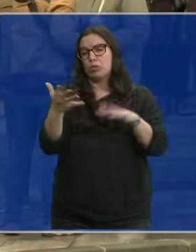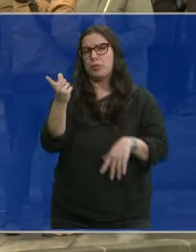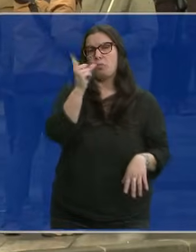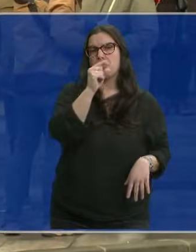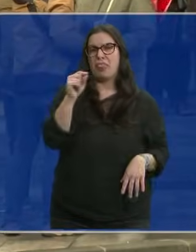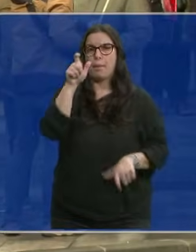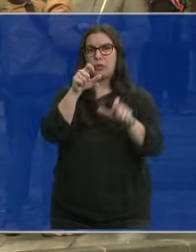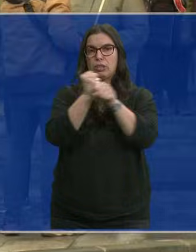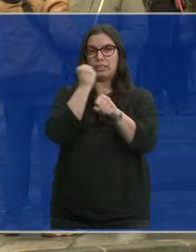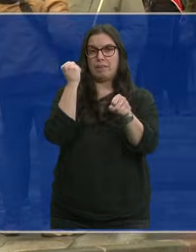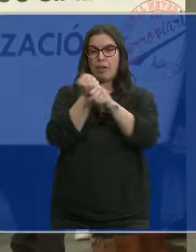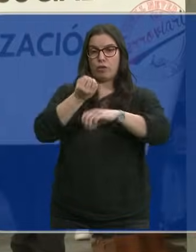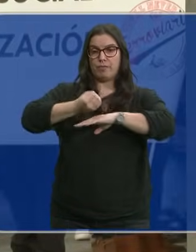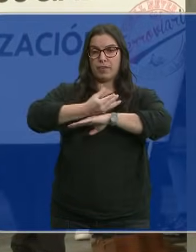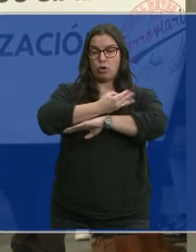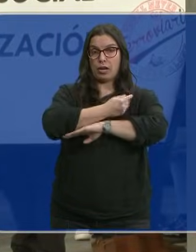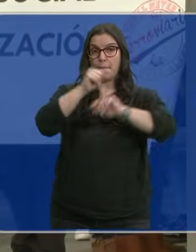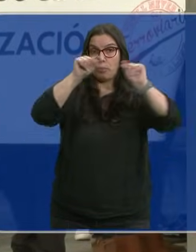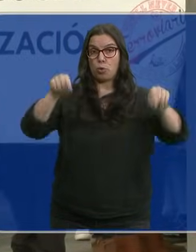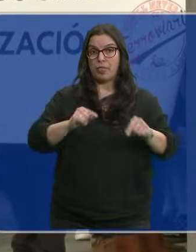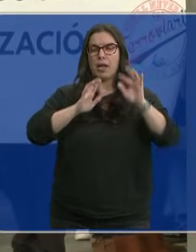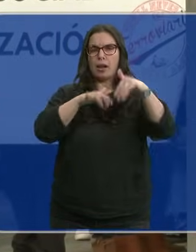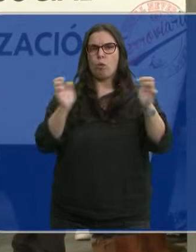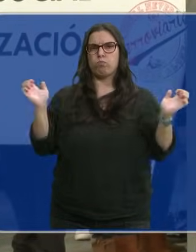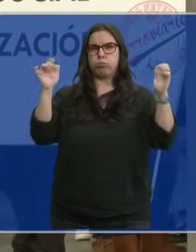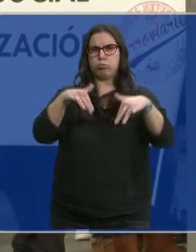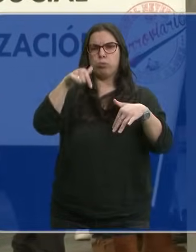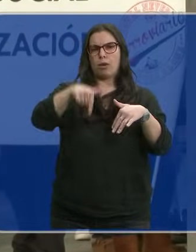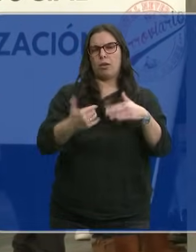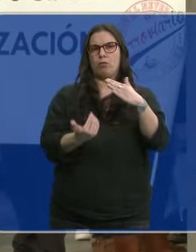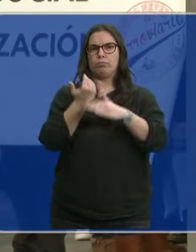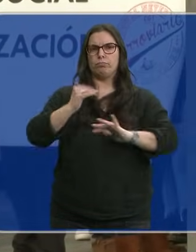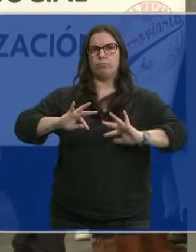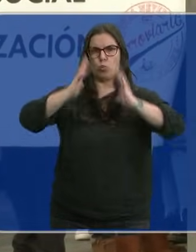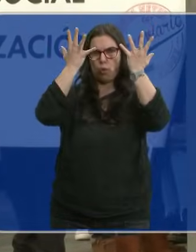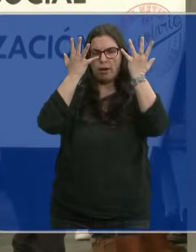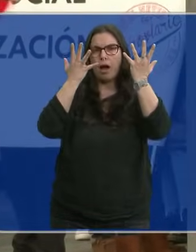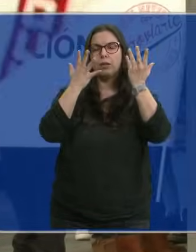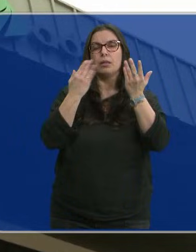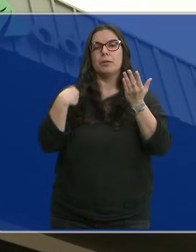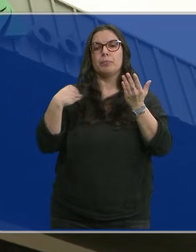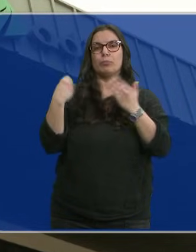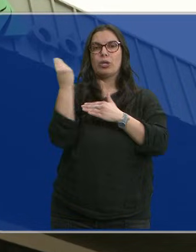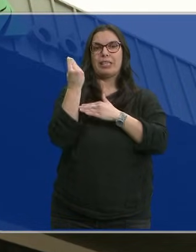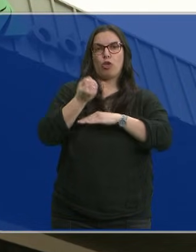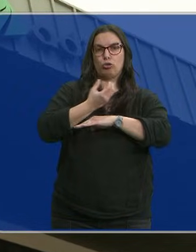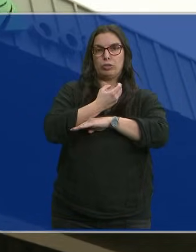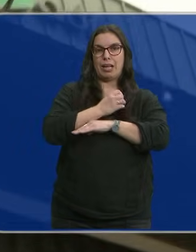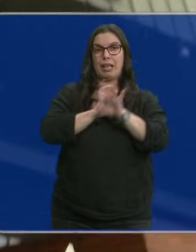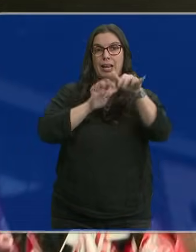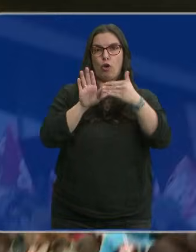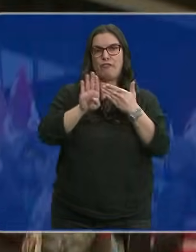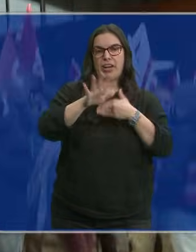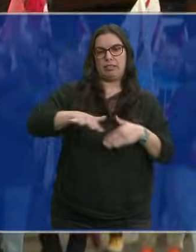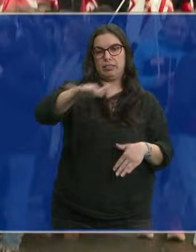centenar de trabajadores del ferrocarril de la provincia se han concentrado en esta jornada de huelga frente a la estación de tren